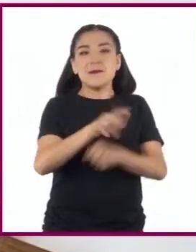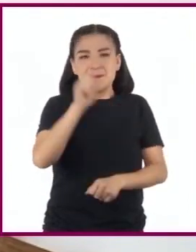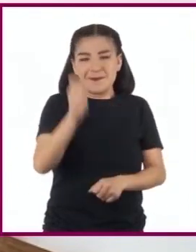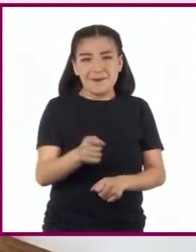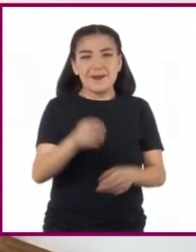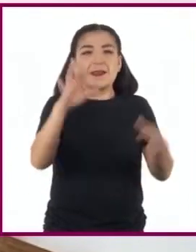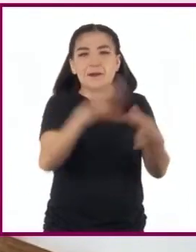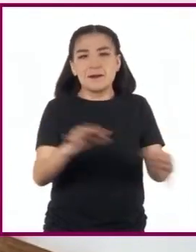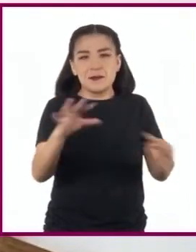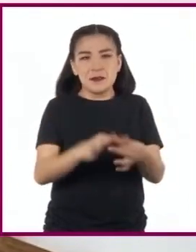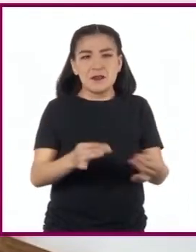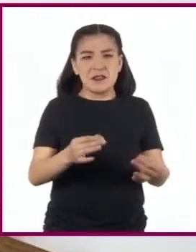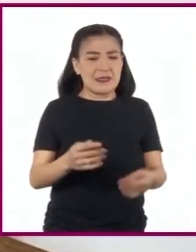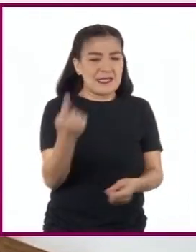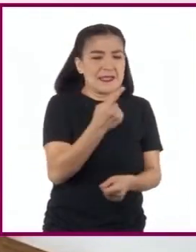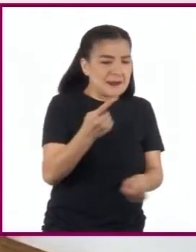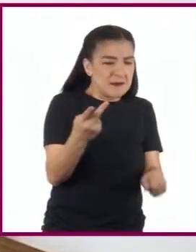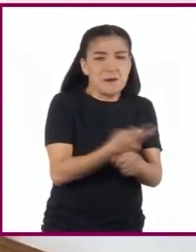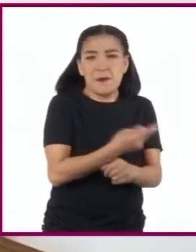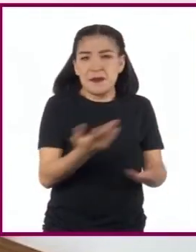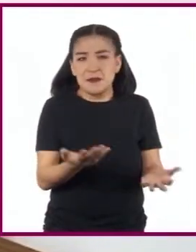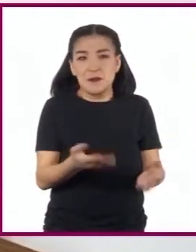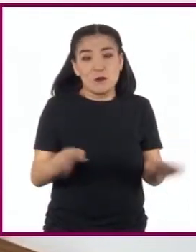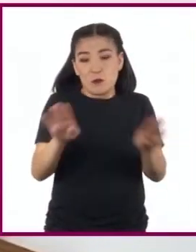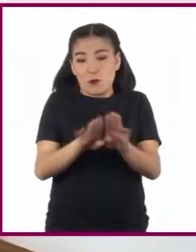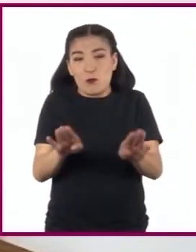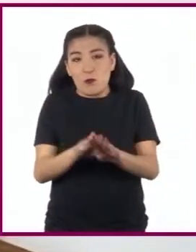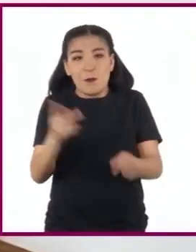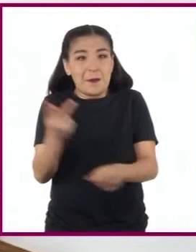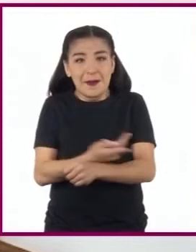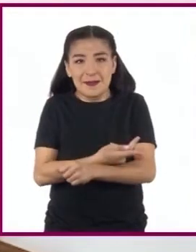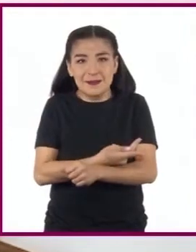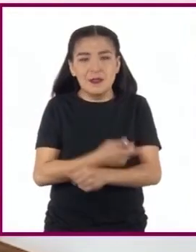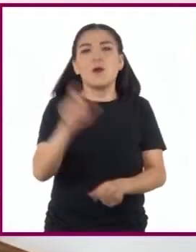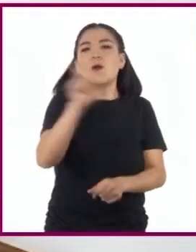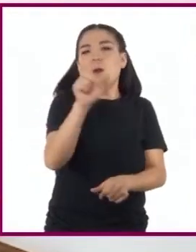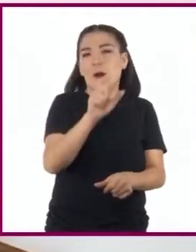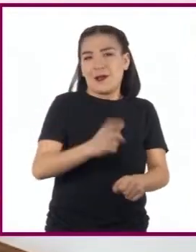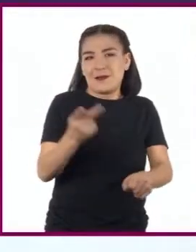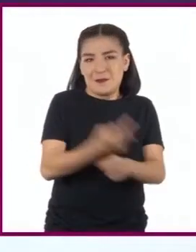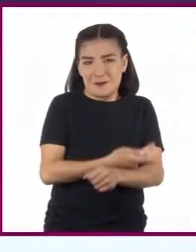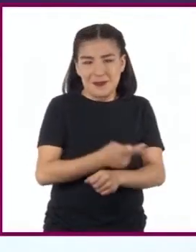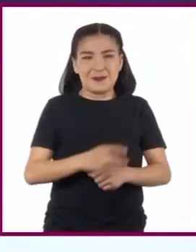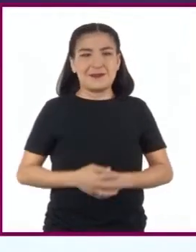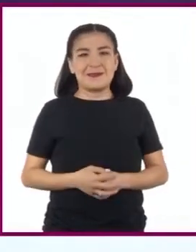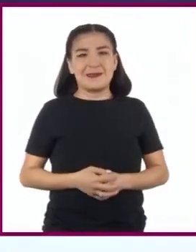que explican el qué sucedió, cómo sucedió y cuándo sucedió.